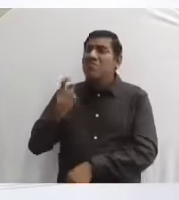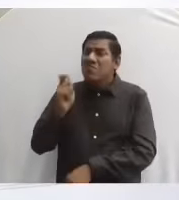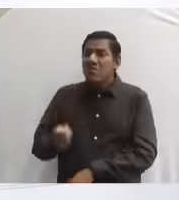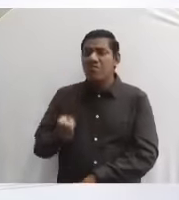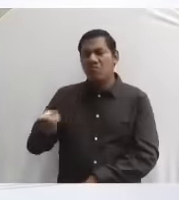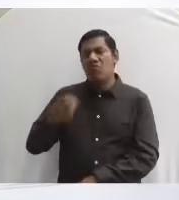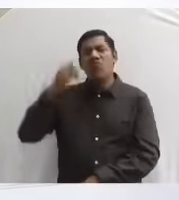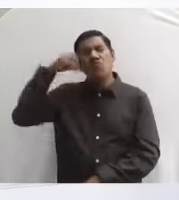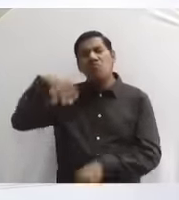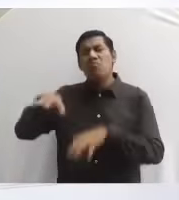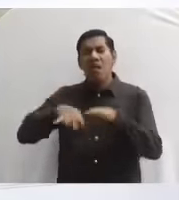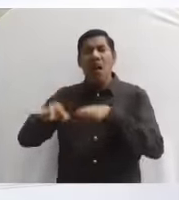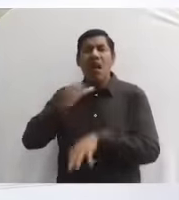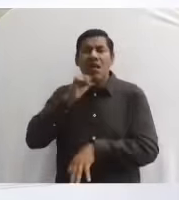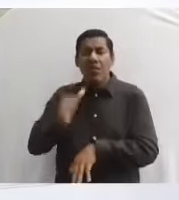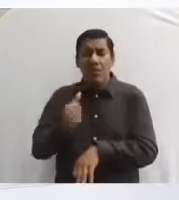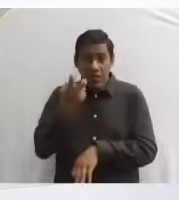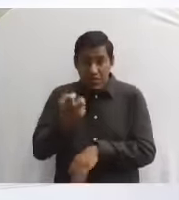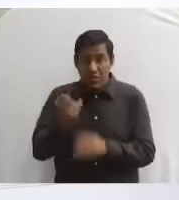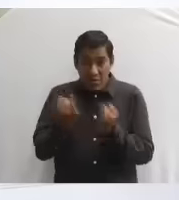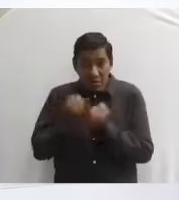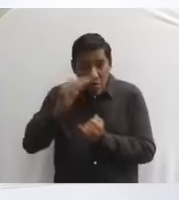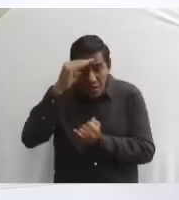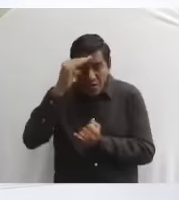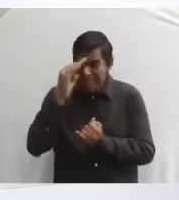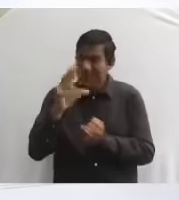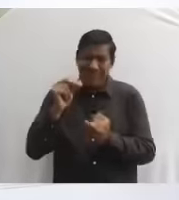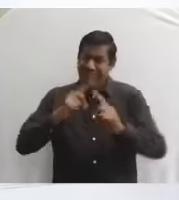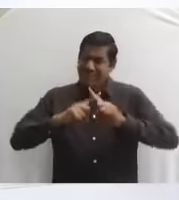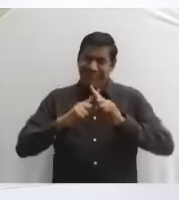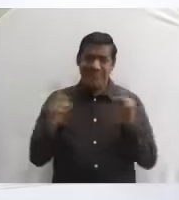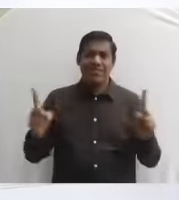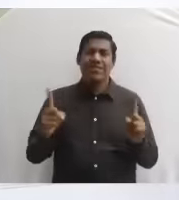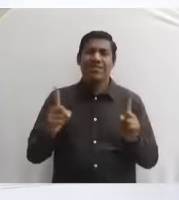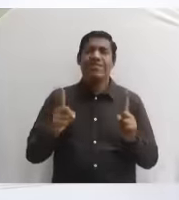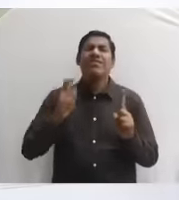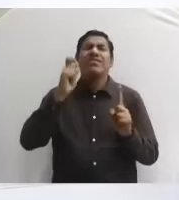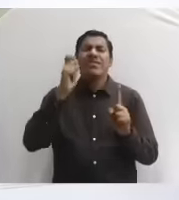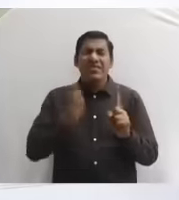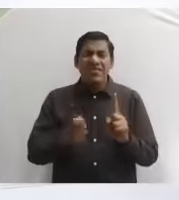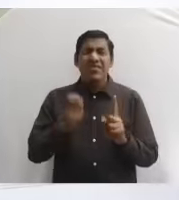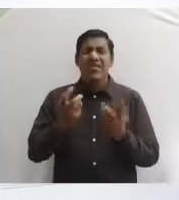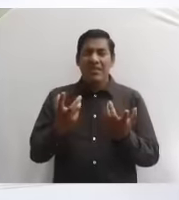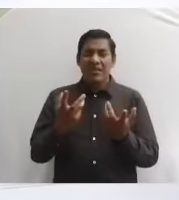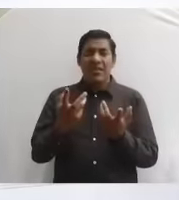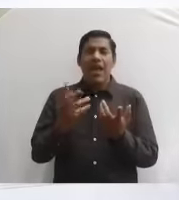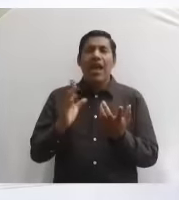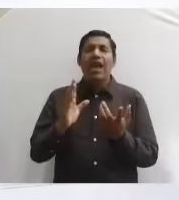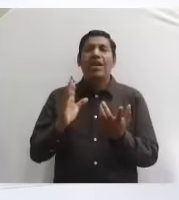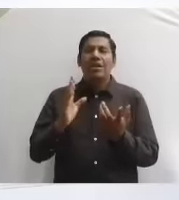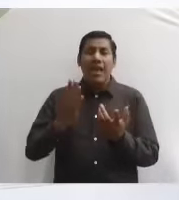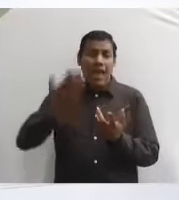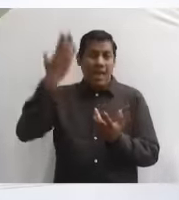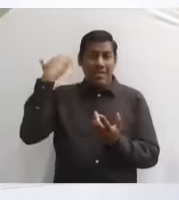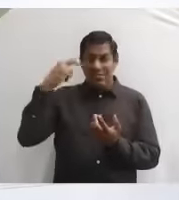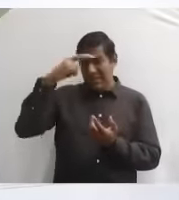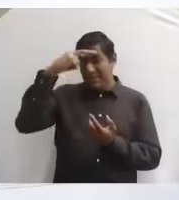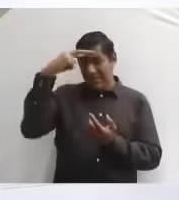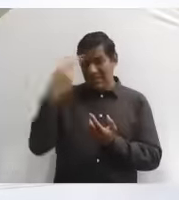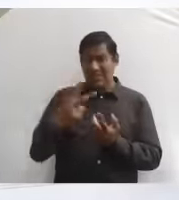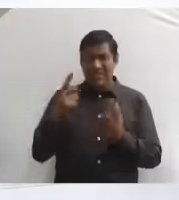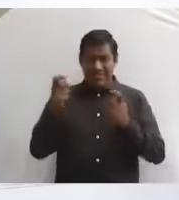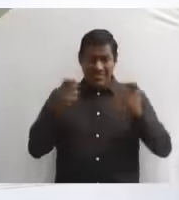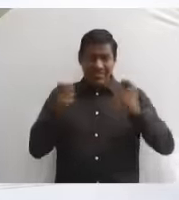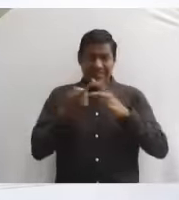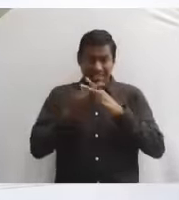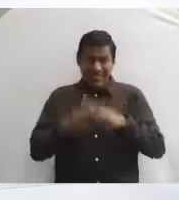algunos. Lo que quiere decir es que es un sistema que sumió a México en una condición que